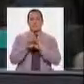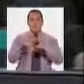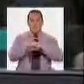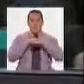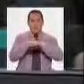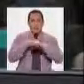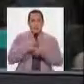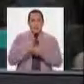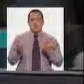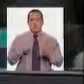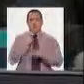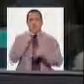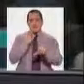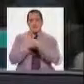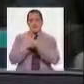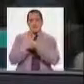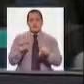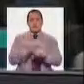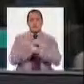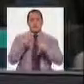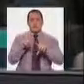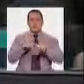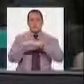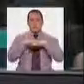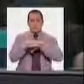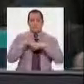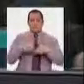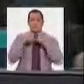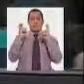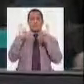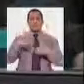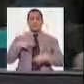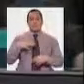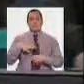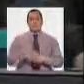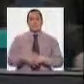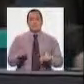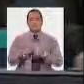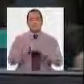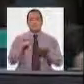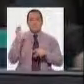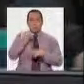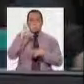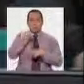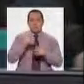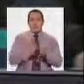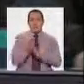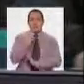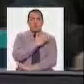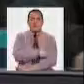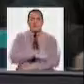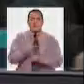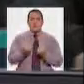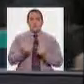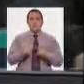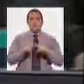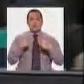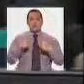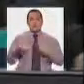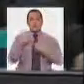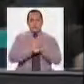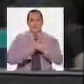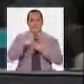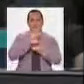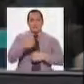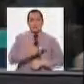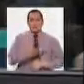cocinando un hecho ilegal, no estábamos patrocinando un hecho particular, ni estábamos buscando un lucro. Estábamos